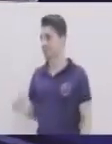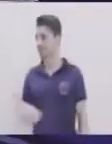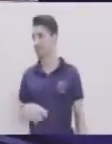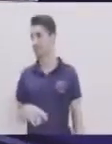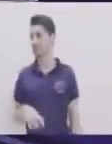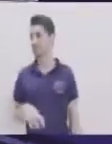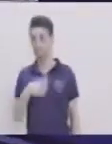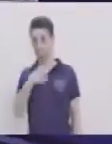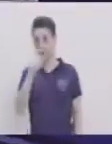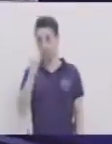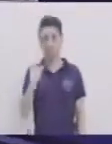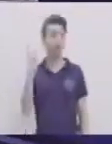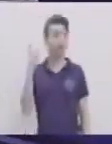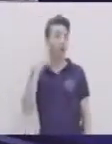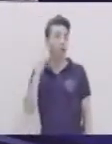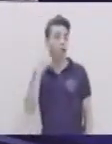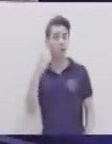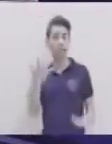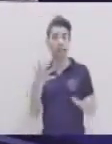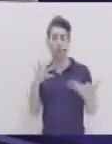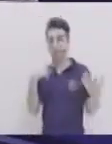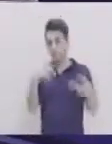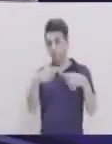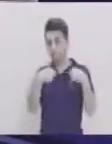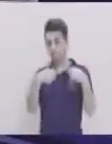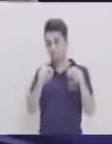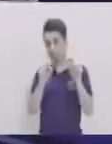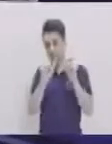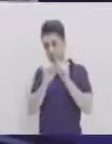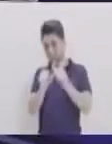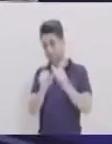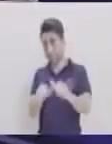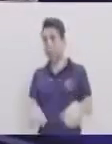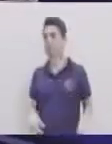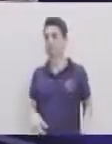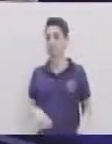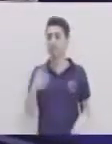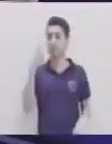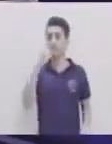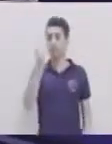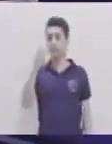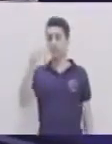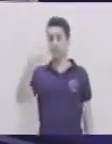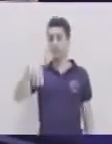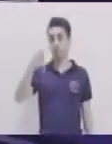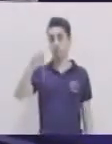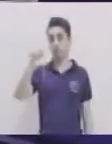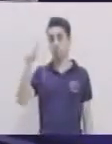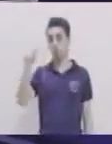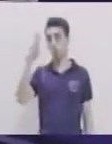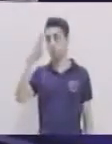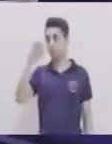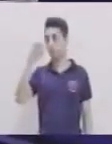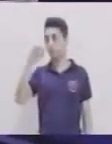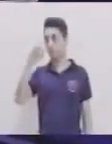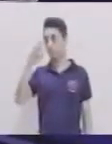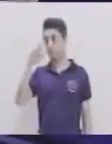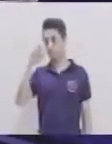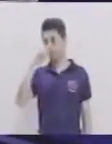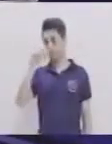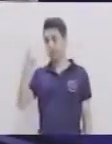ustedes puedan hacerlo y seguir el ritmo en casa. ¿Listo? Sarasponda, sarasponda,